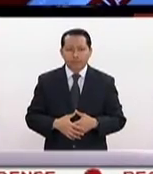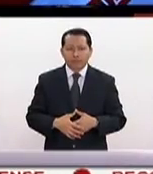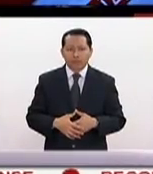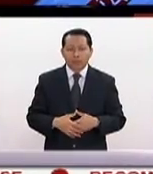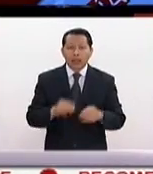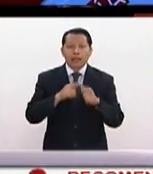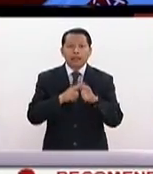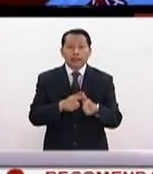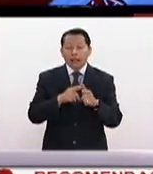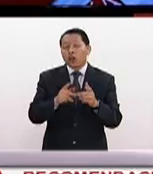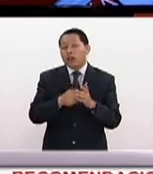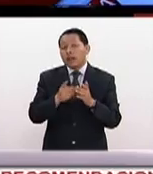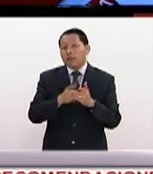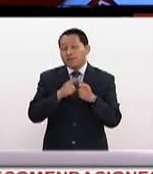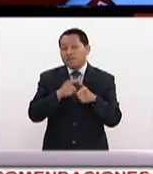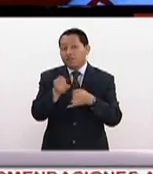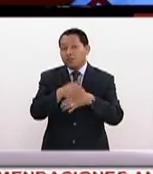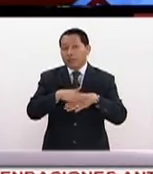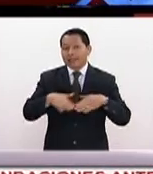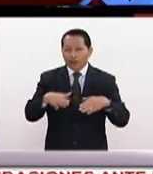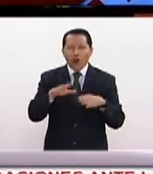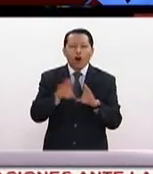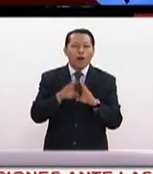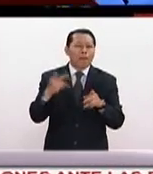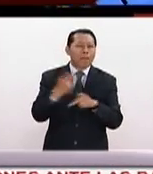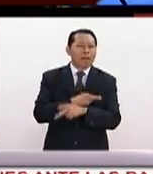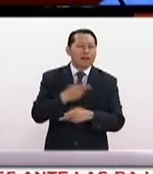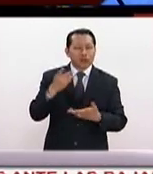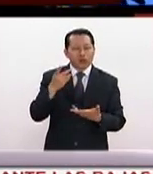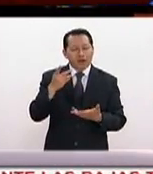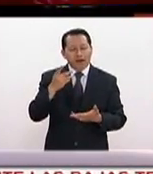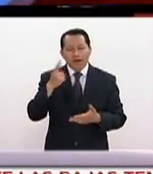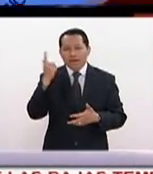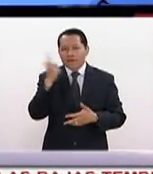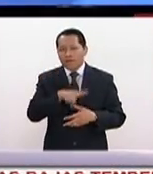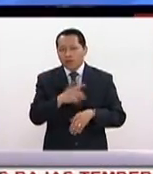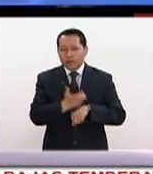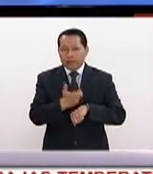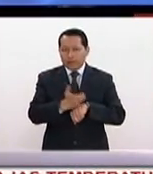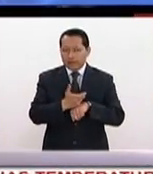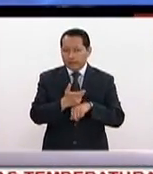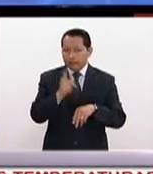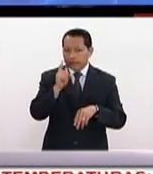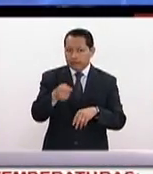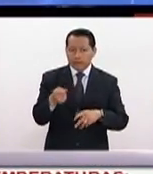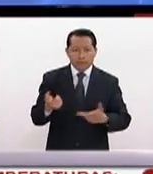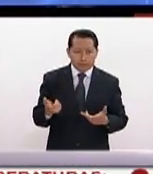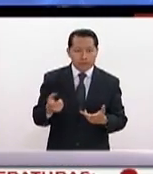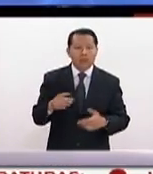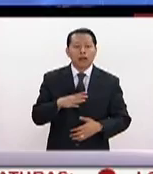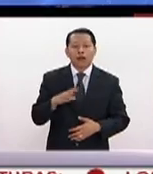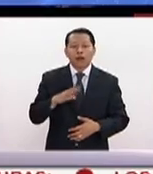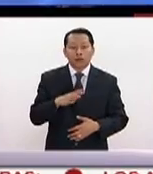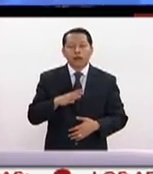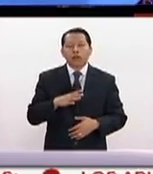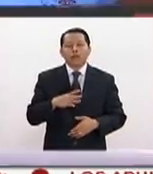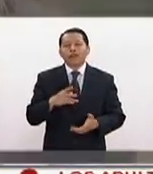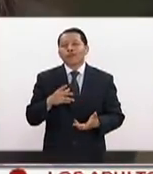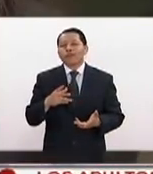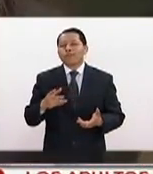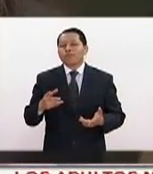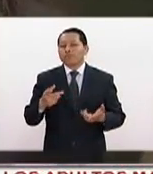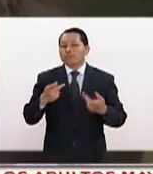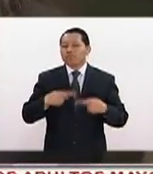Y sigue dándose a conocer la información de este terrible caso que azotó allá a Estados Unidos cuando una pareja